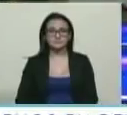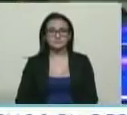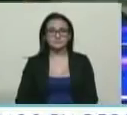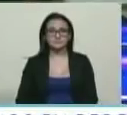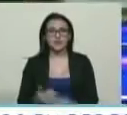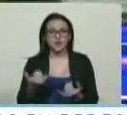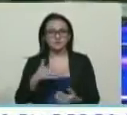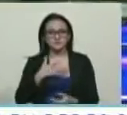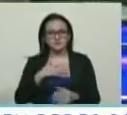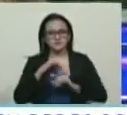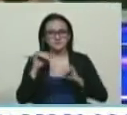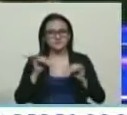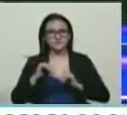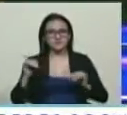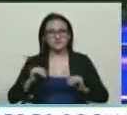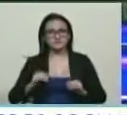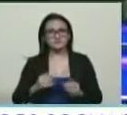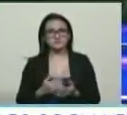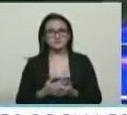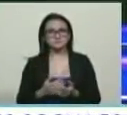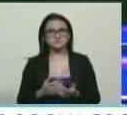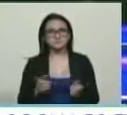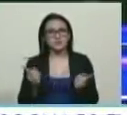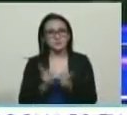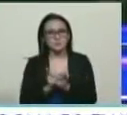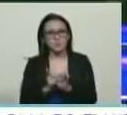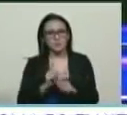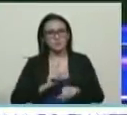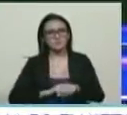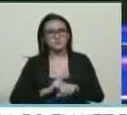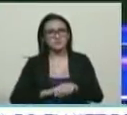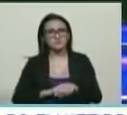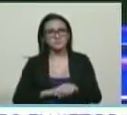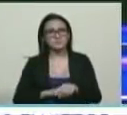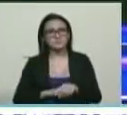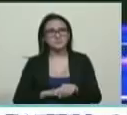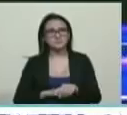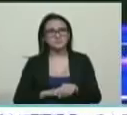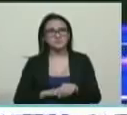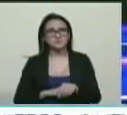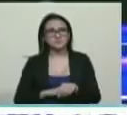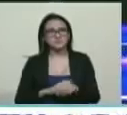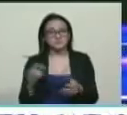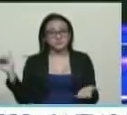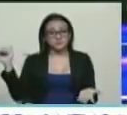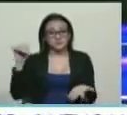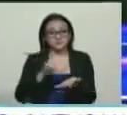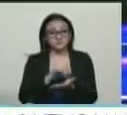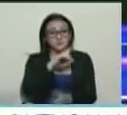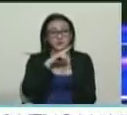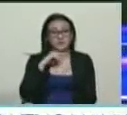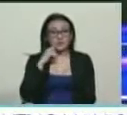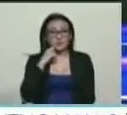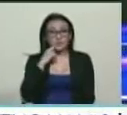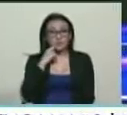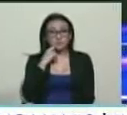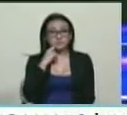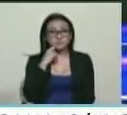estamos felices. Hace pocas horas aterrizamos de Moscú, una exitosa